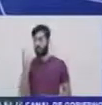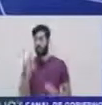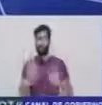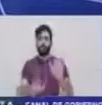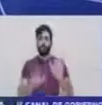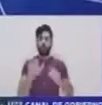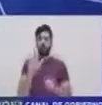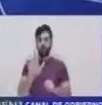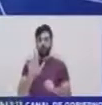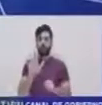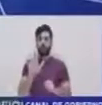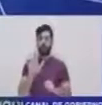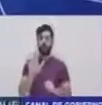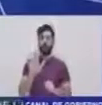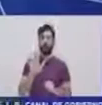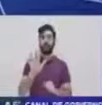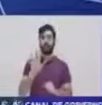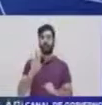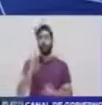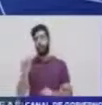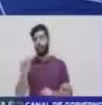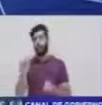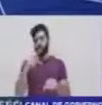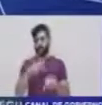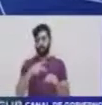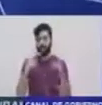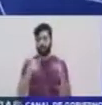luego cambiamos de pierna.